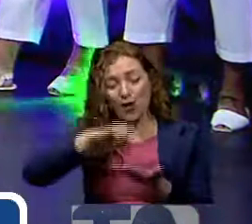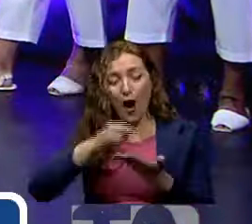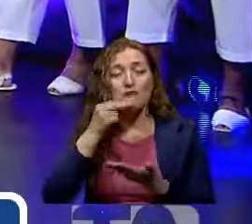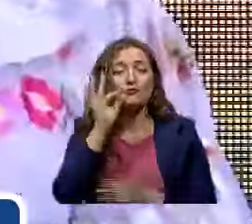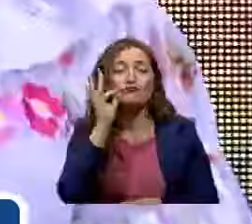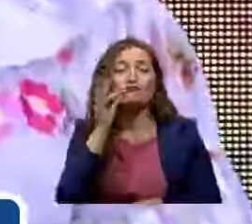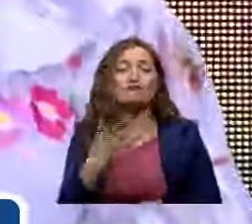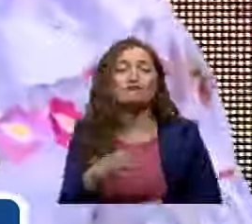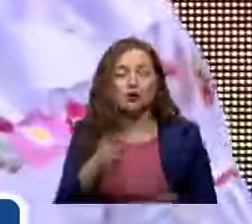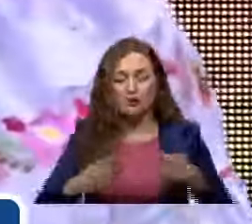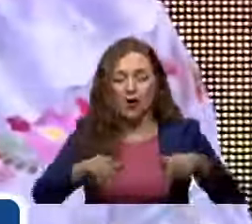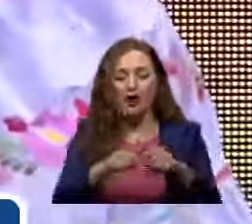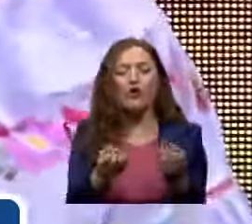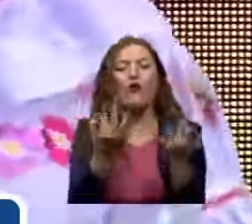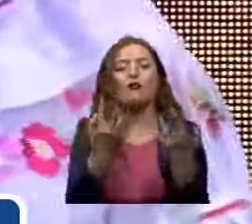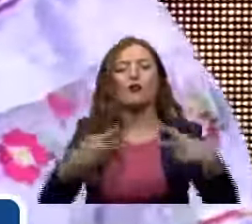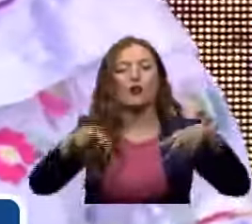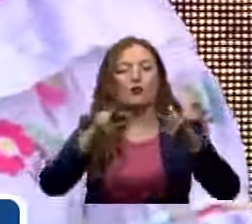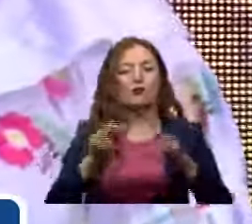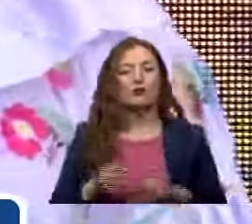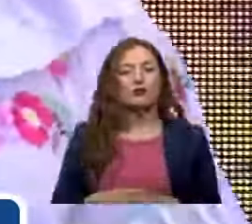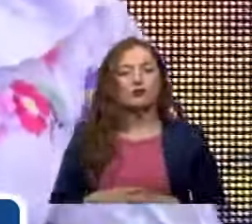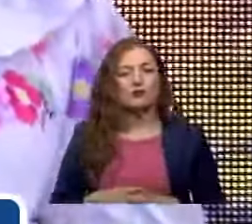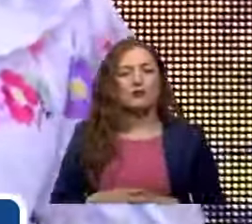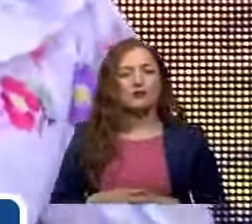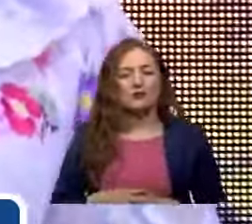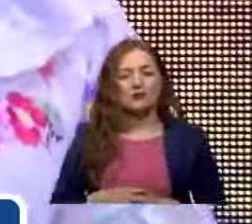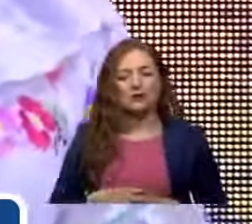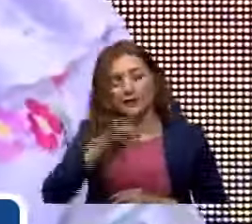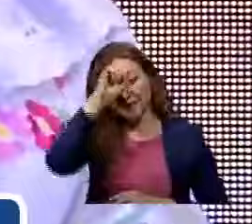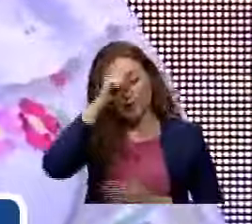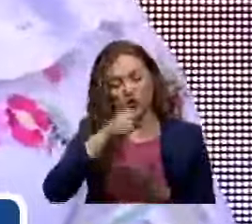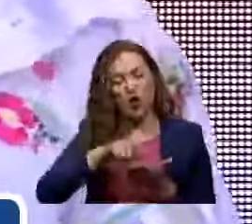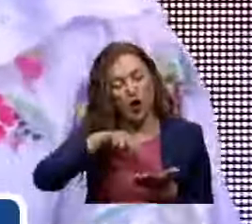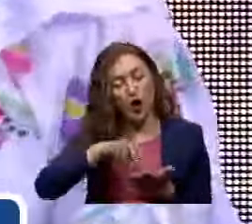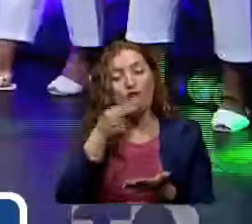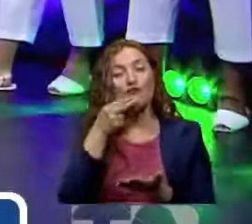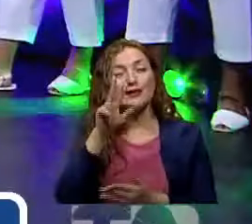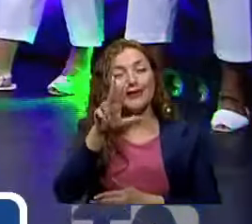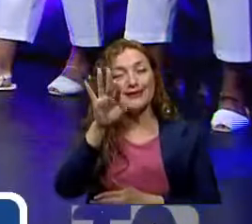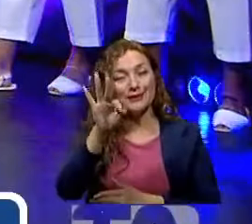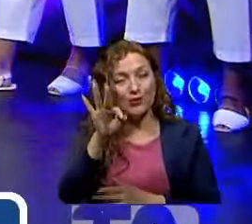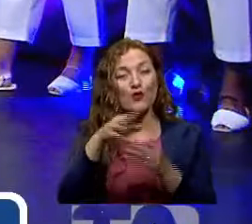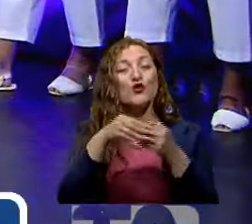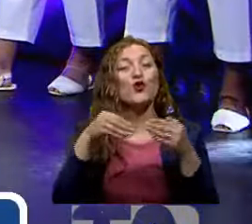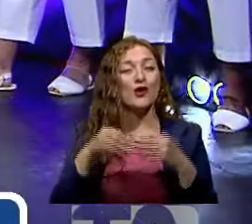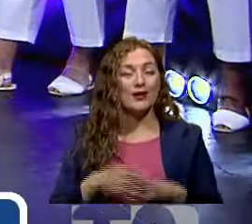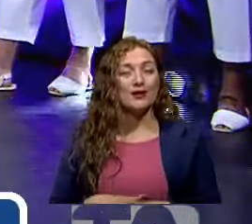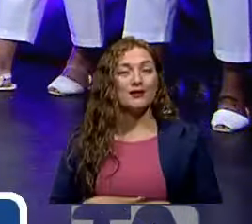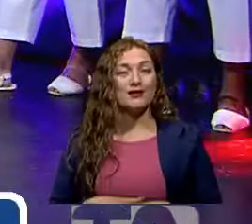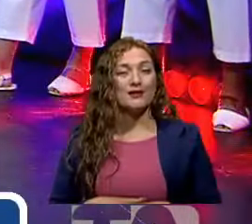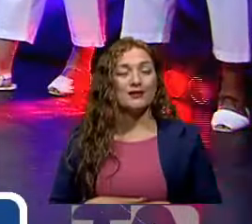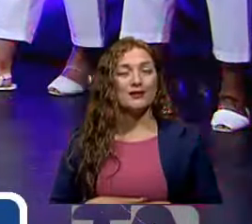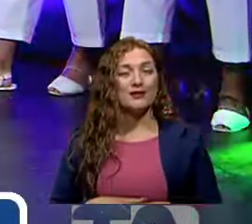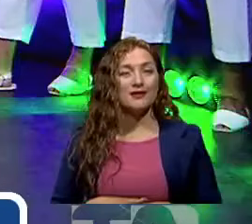cuéntame un platito así, ¿cuánto cuesta en Atuntaqui? Bueno, este especialmente en Fritadas Amazonas está costando $39. Ok. También